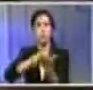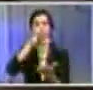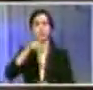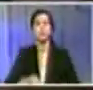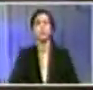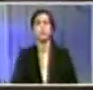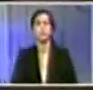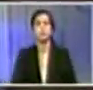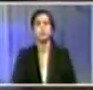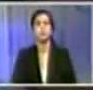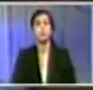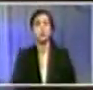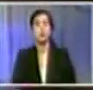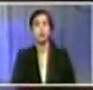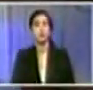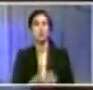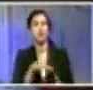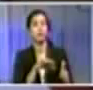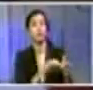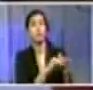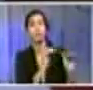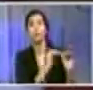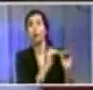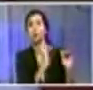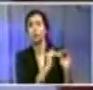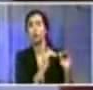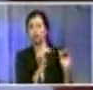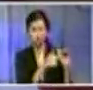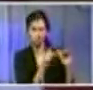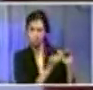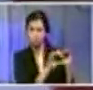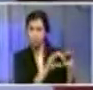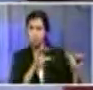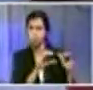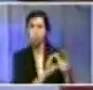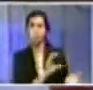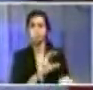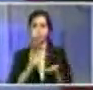a través del Fondo de Eficiencia